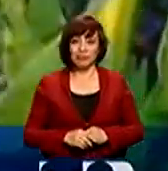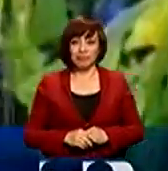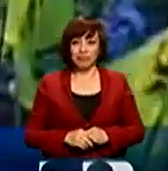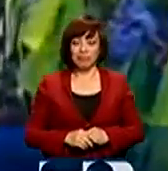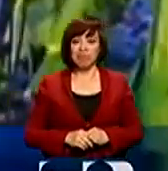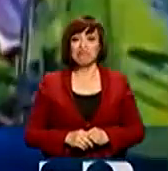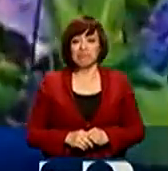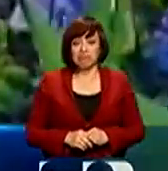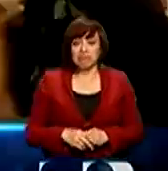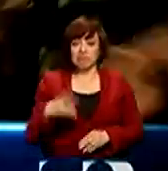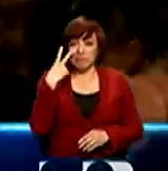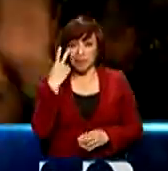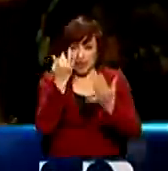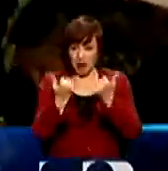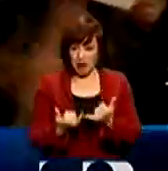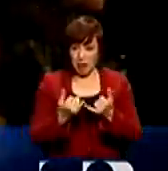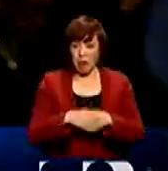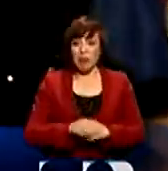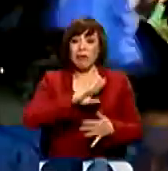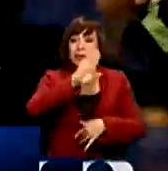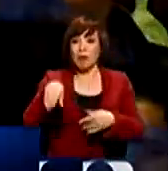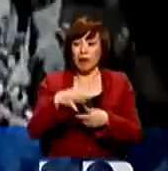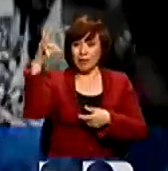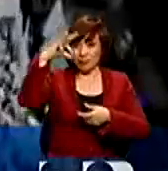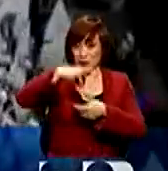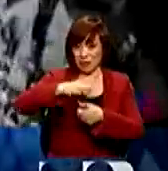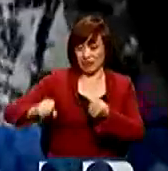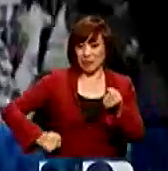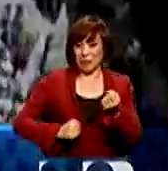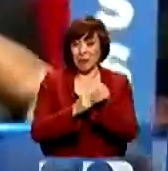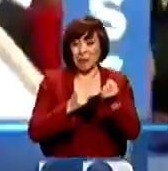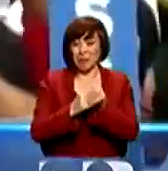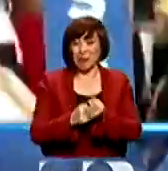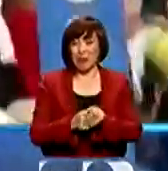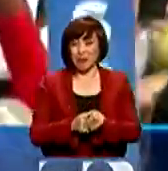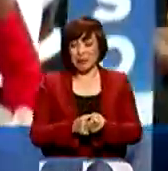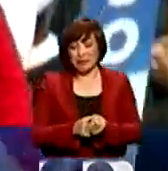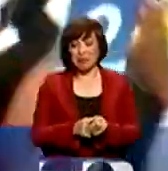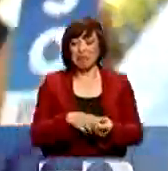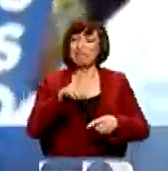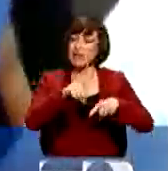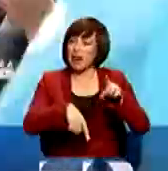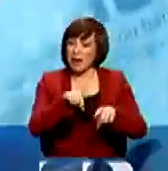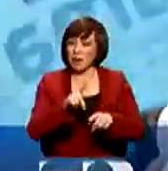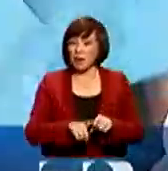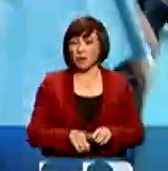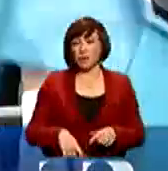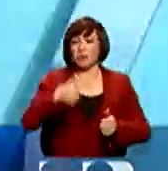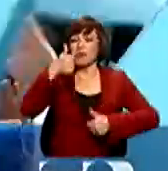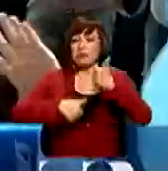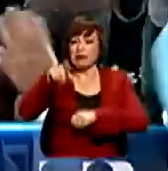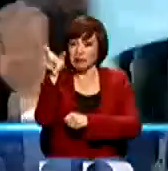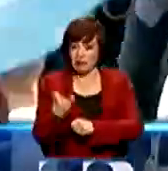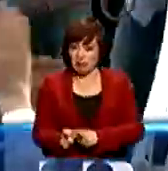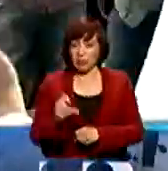que se presenta casi en todas las elecciones para inclinar la voluntad popular a favor de determinado candidato o movimiento